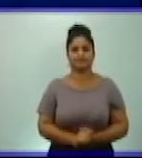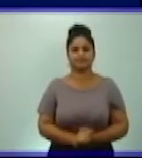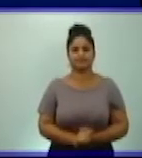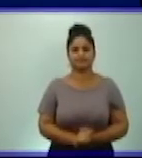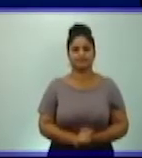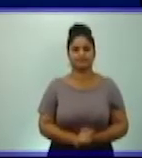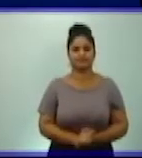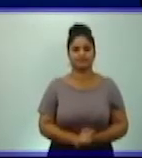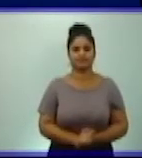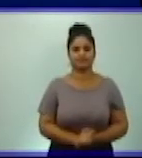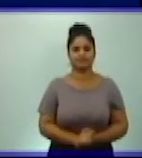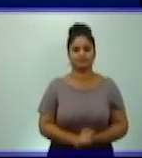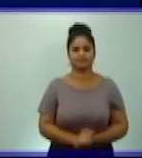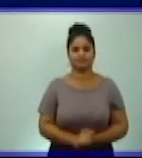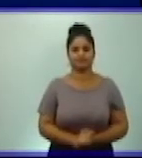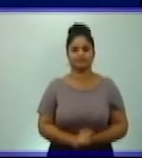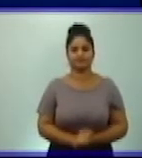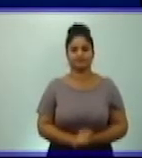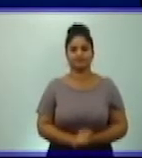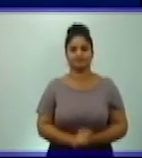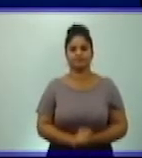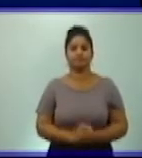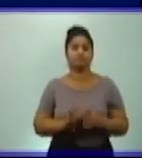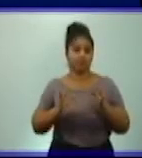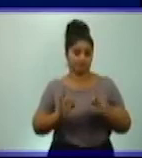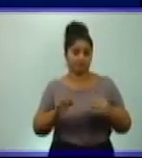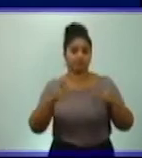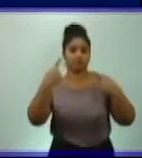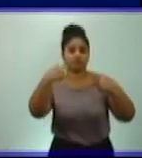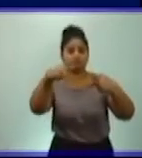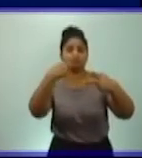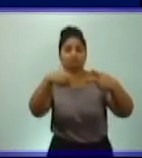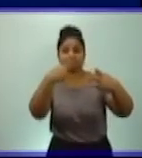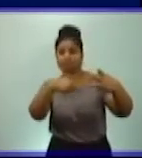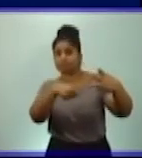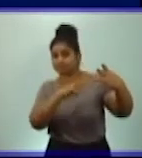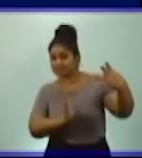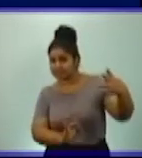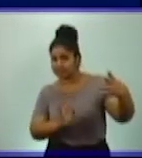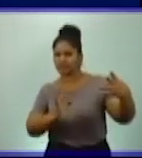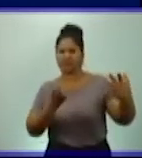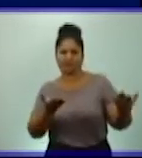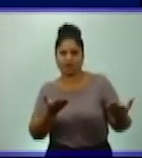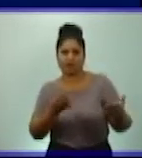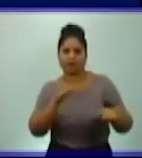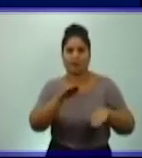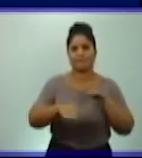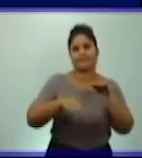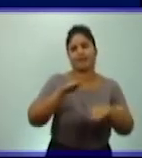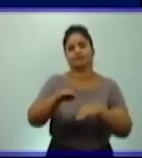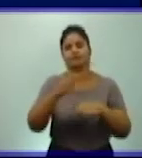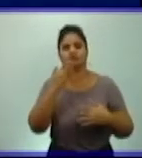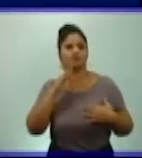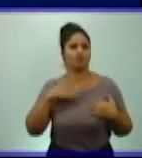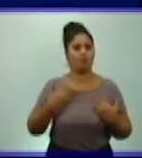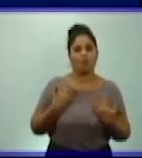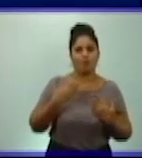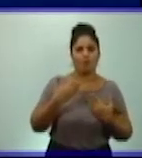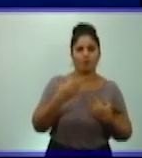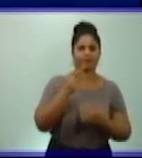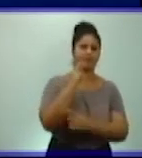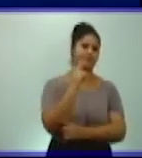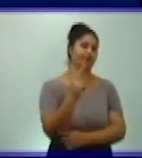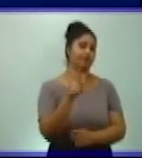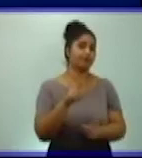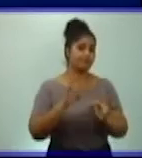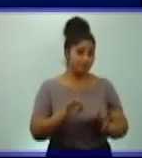que en este caso, Amor Constante más allá de la muerte, perdón, es el título del poema. ¿Y qué algoritmo